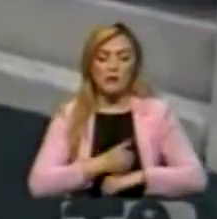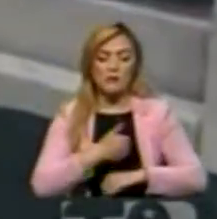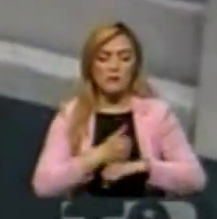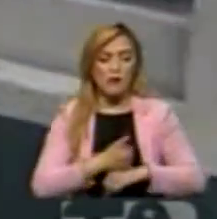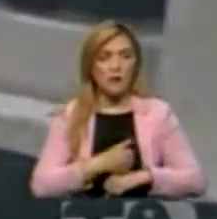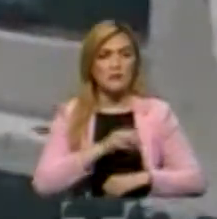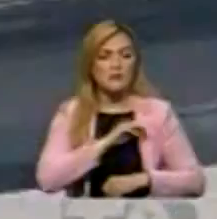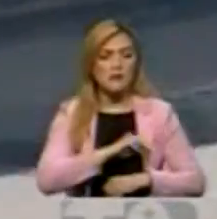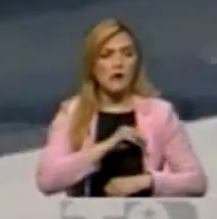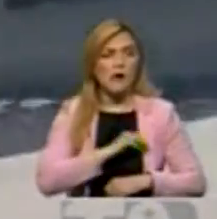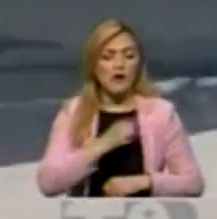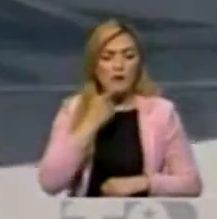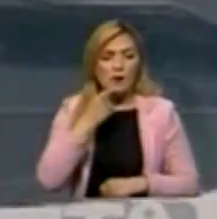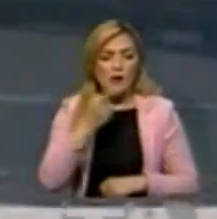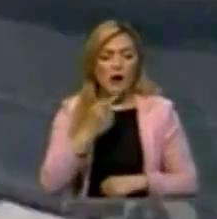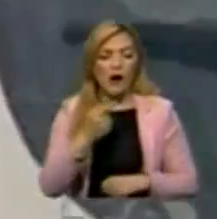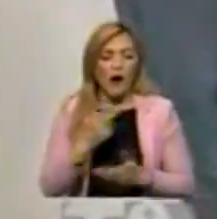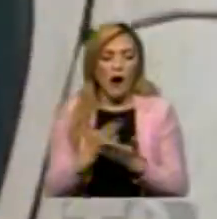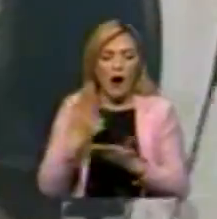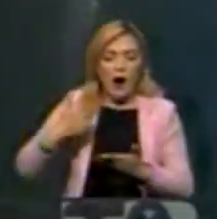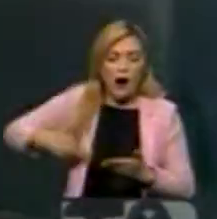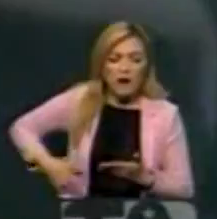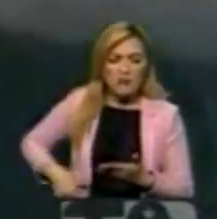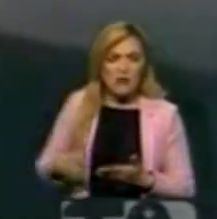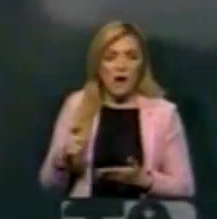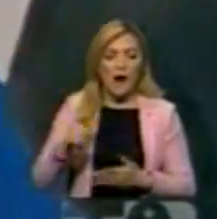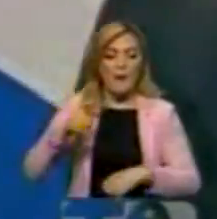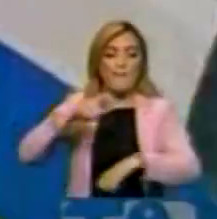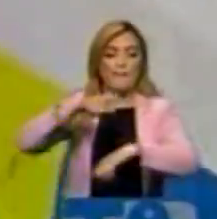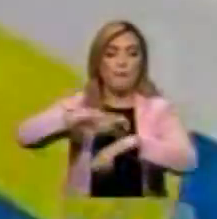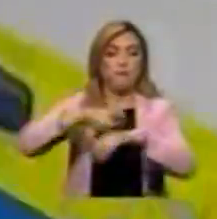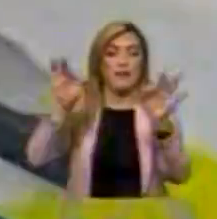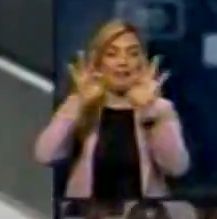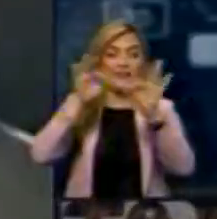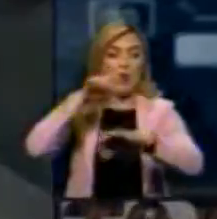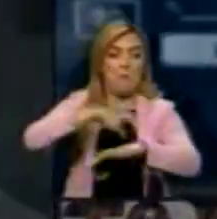Tránsito Municipal dotará de armas no letales a sus uniformados. María.